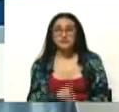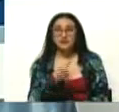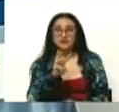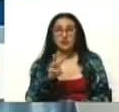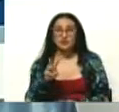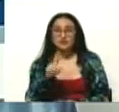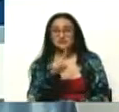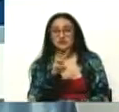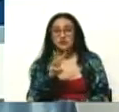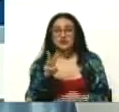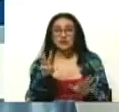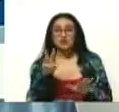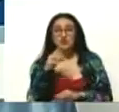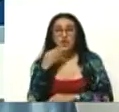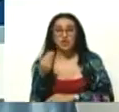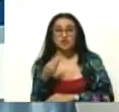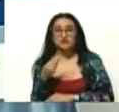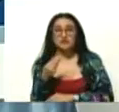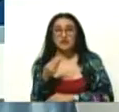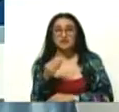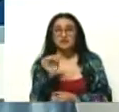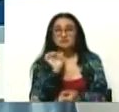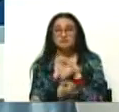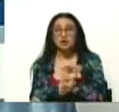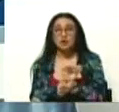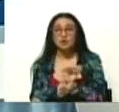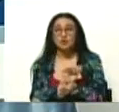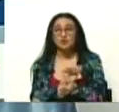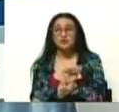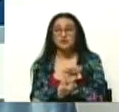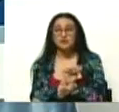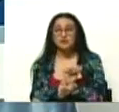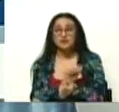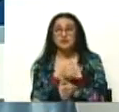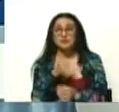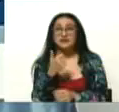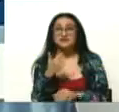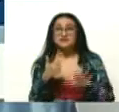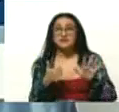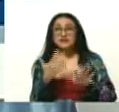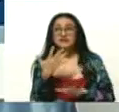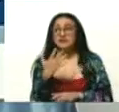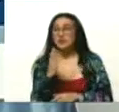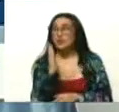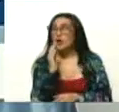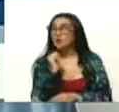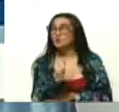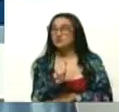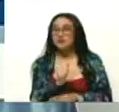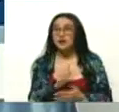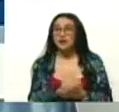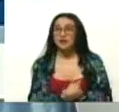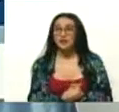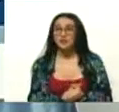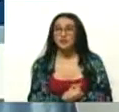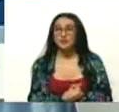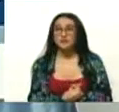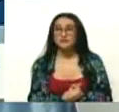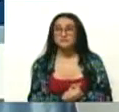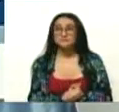138 adolescentes han sido imputados y 65 acusados,